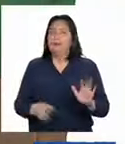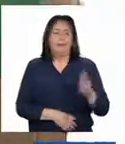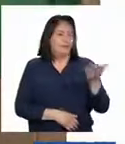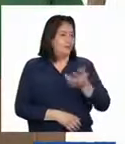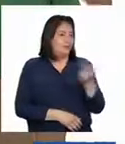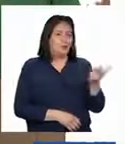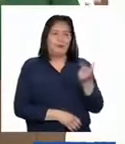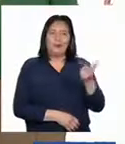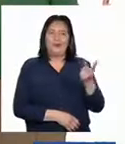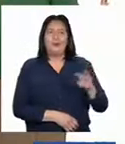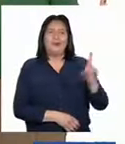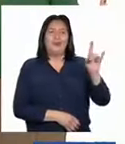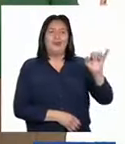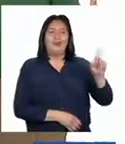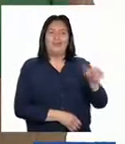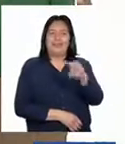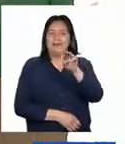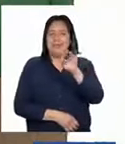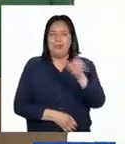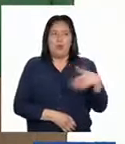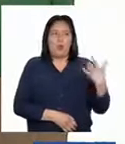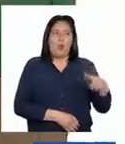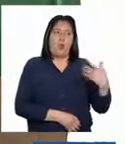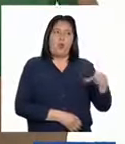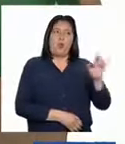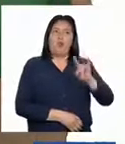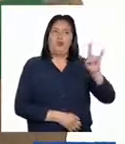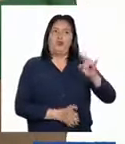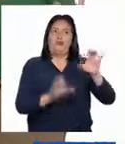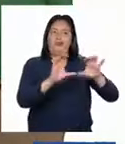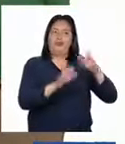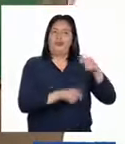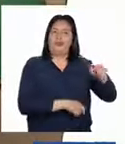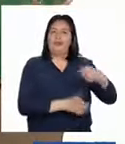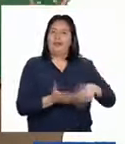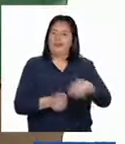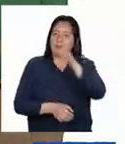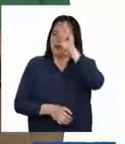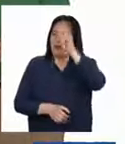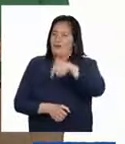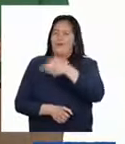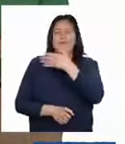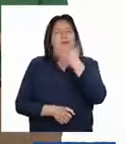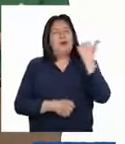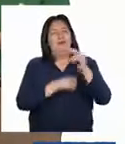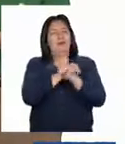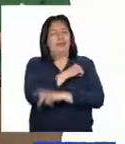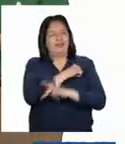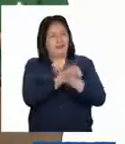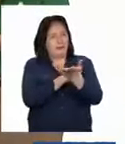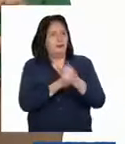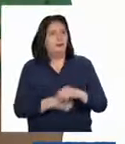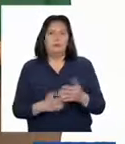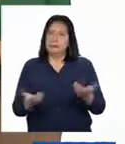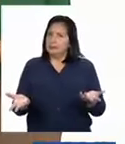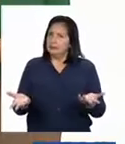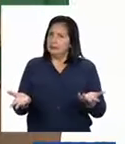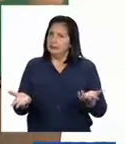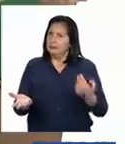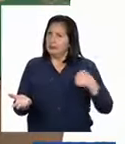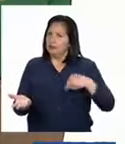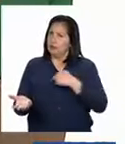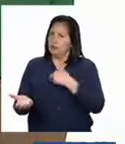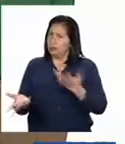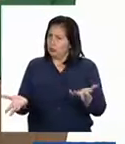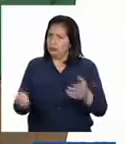Dionisia y Marino son grandes personas que hacen uso de la ciencia para hacer del Perú un país mejor. ¿Será que